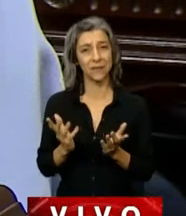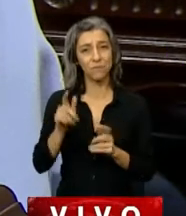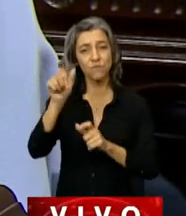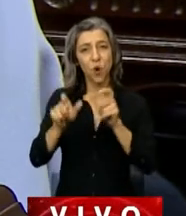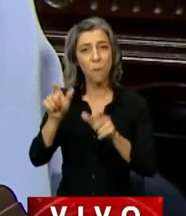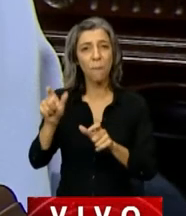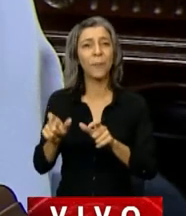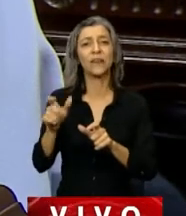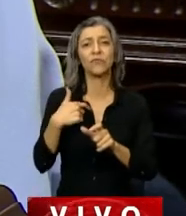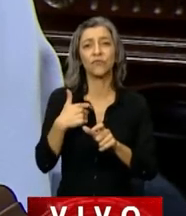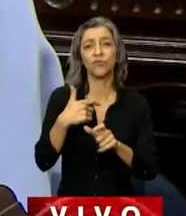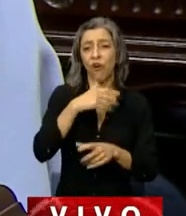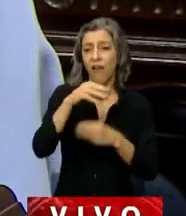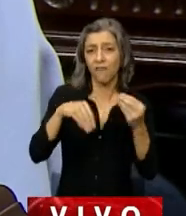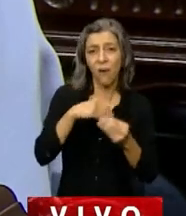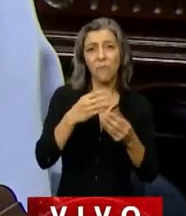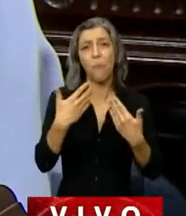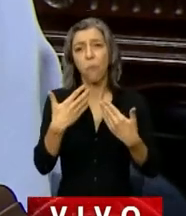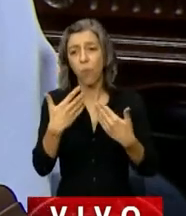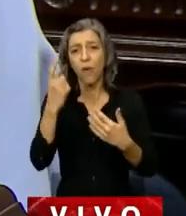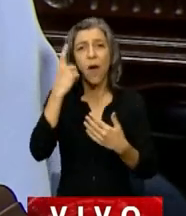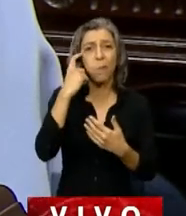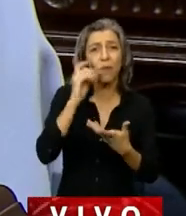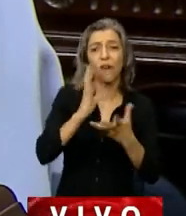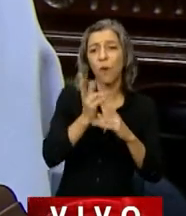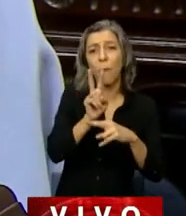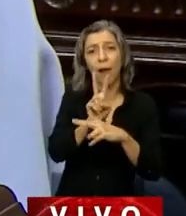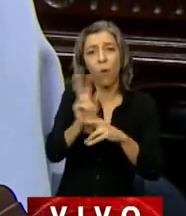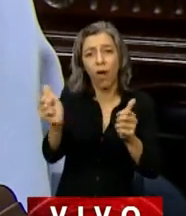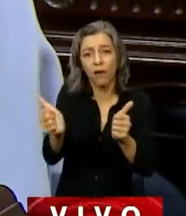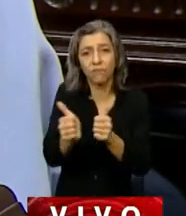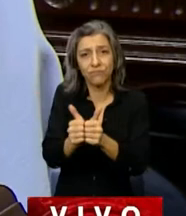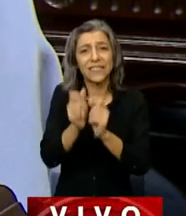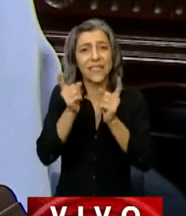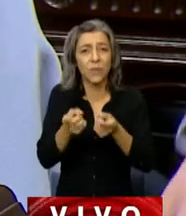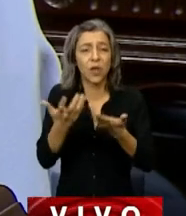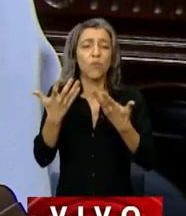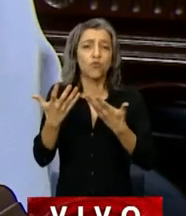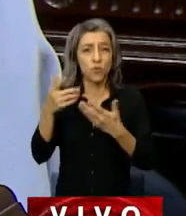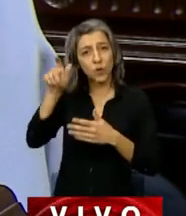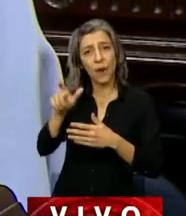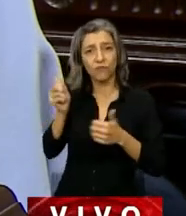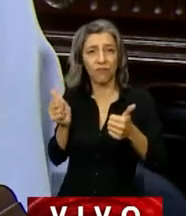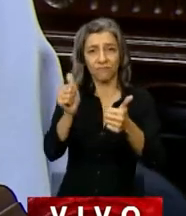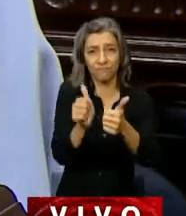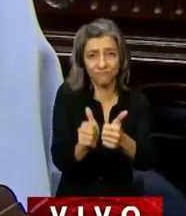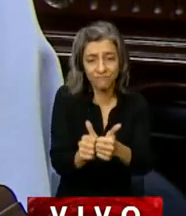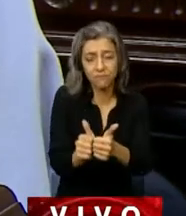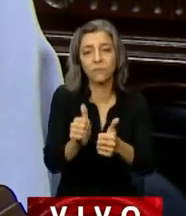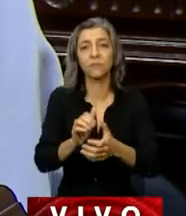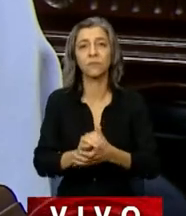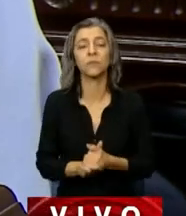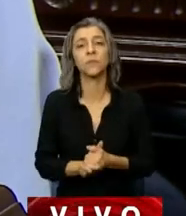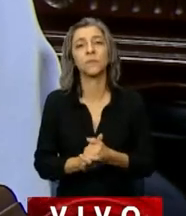básico de capacitación y obviamente apoyo puntual especializado. Quiero nombrar la alta gama